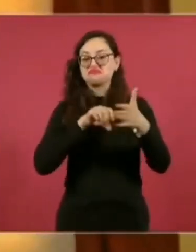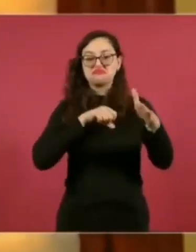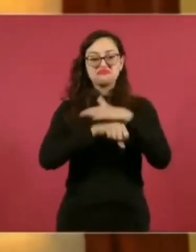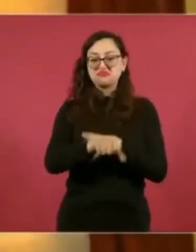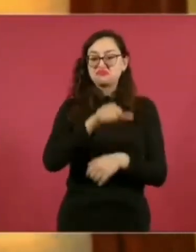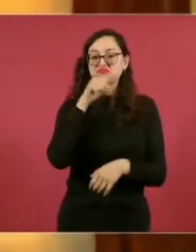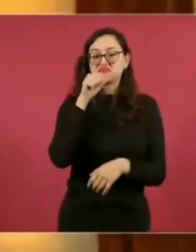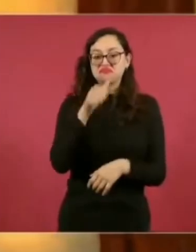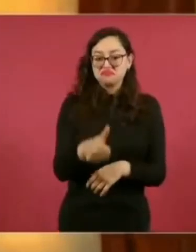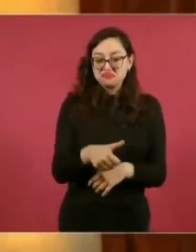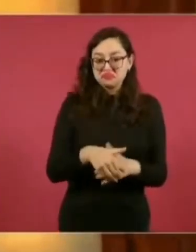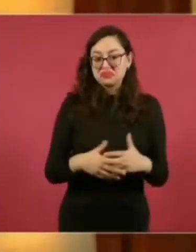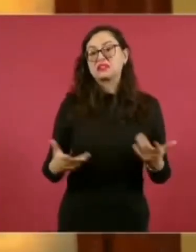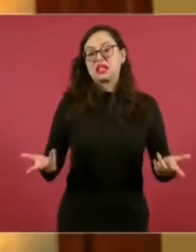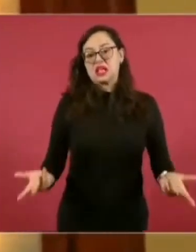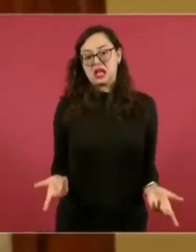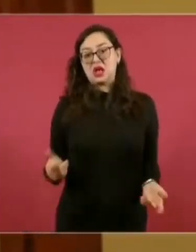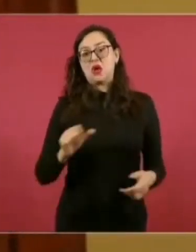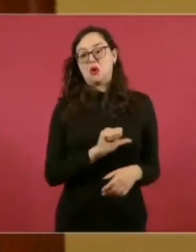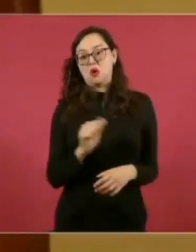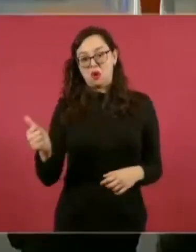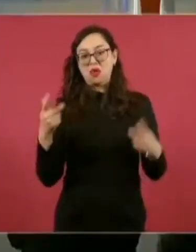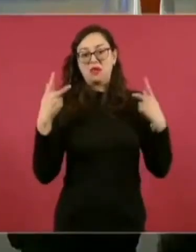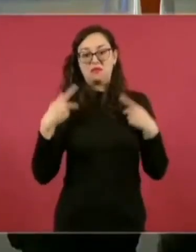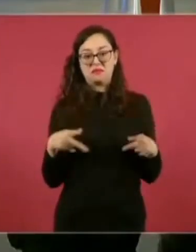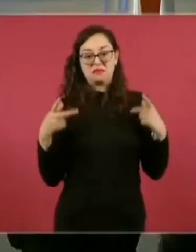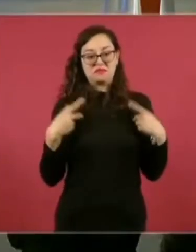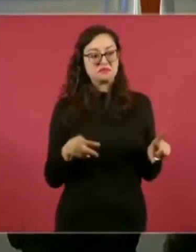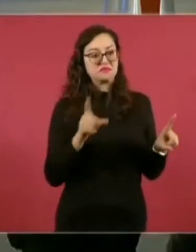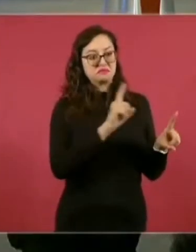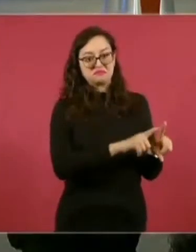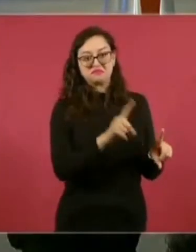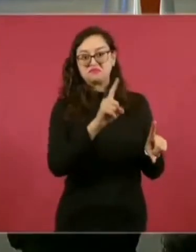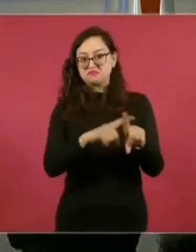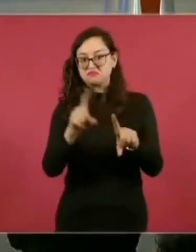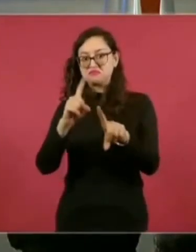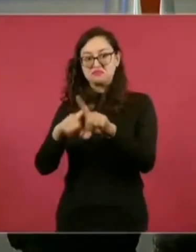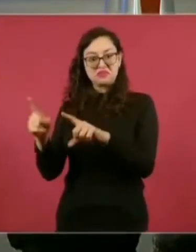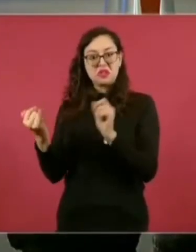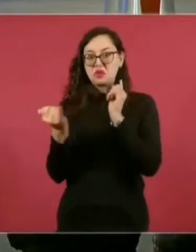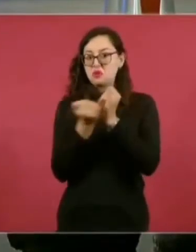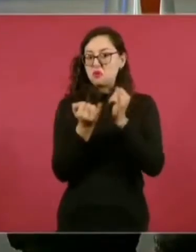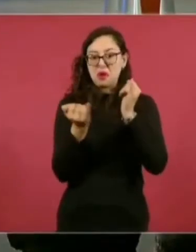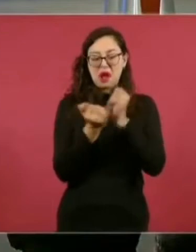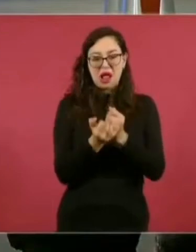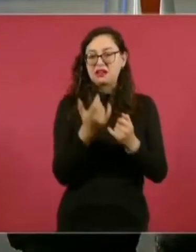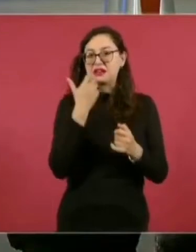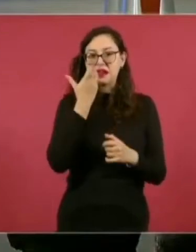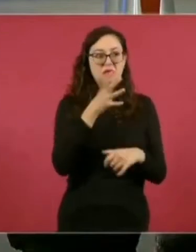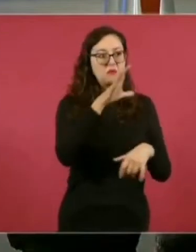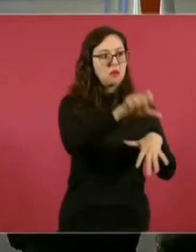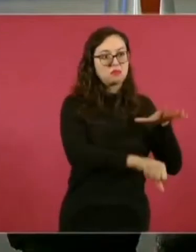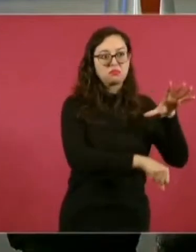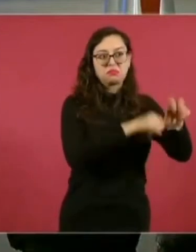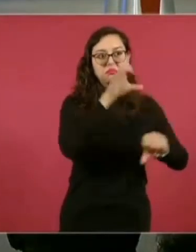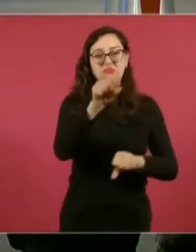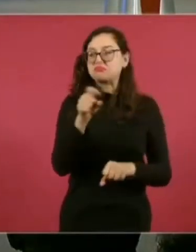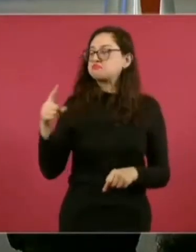Y pues otras personas a las que se les ha negado órdenes de aprehensión es el caso